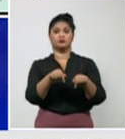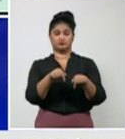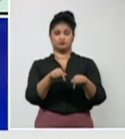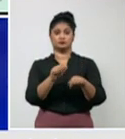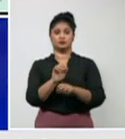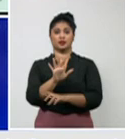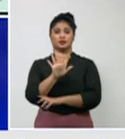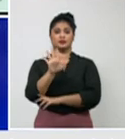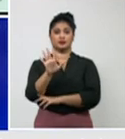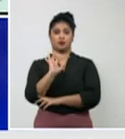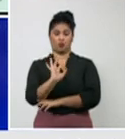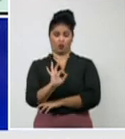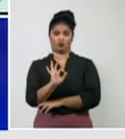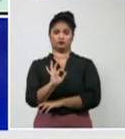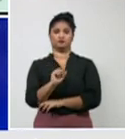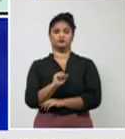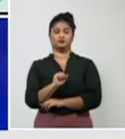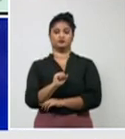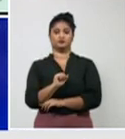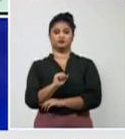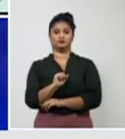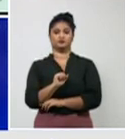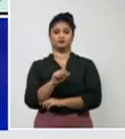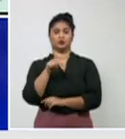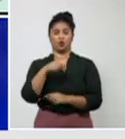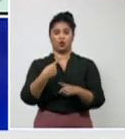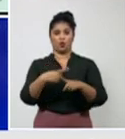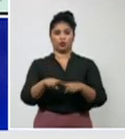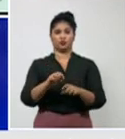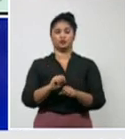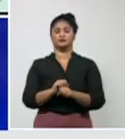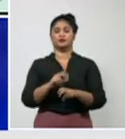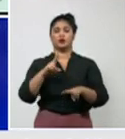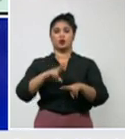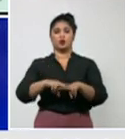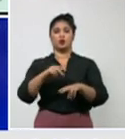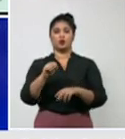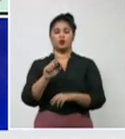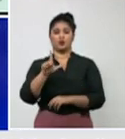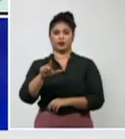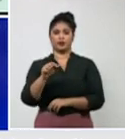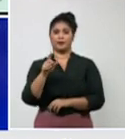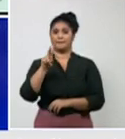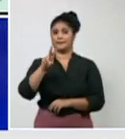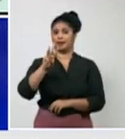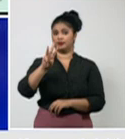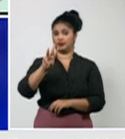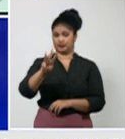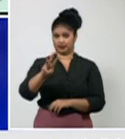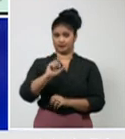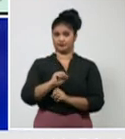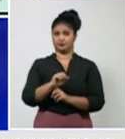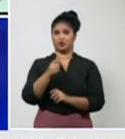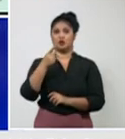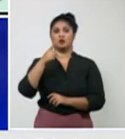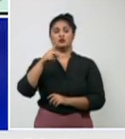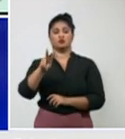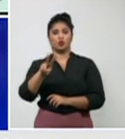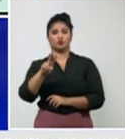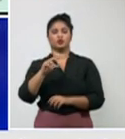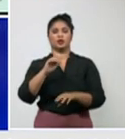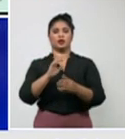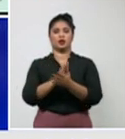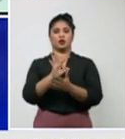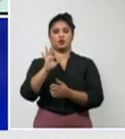Los 23 casos confirmados de la provincia de Holguín, 12 de Moa, 7 de Holguín, 2